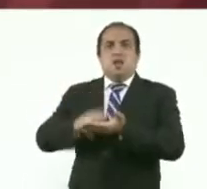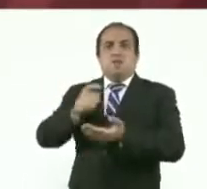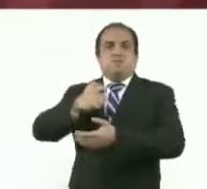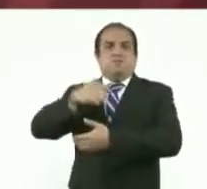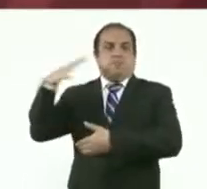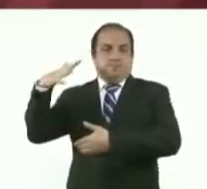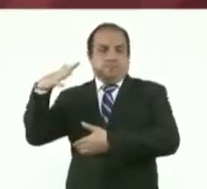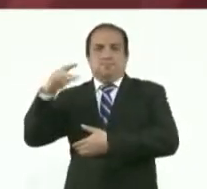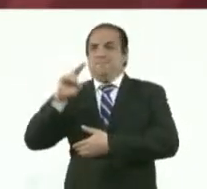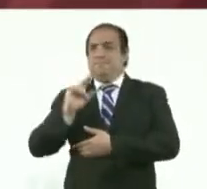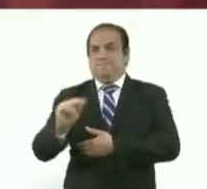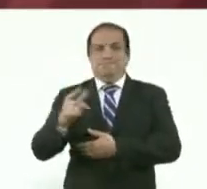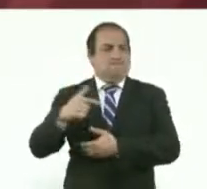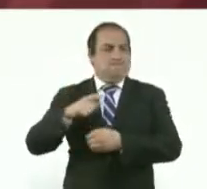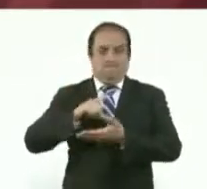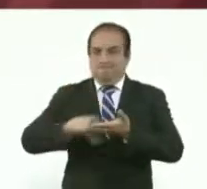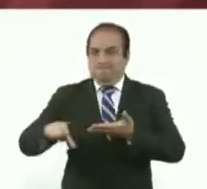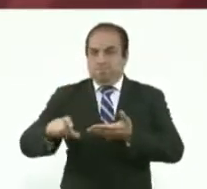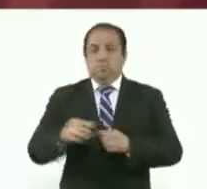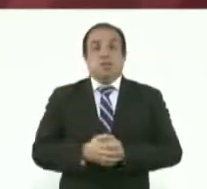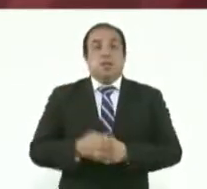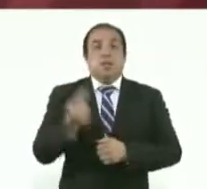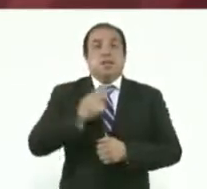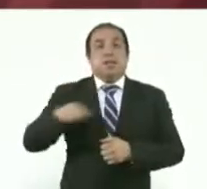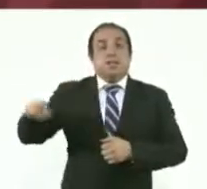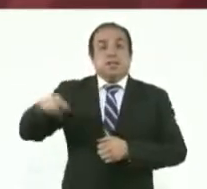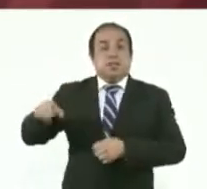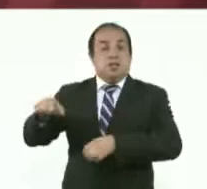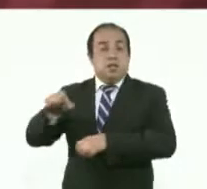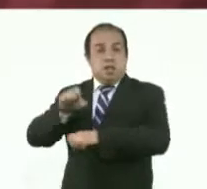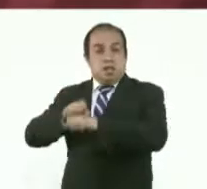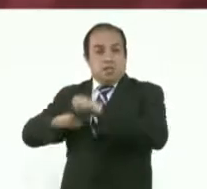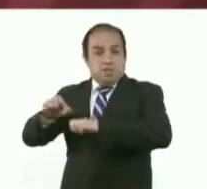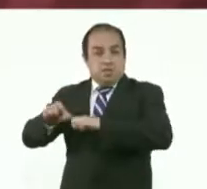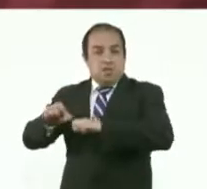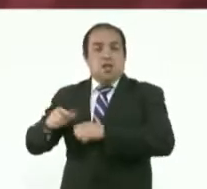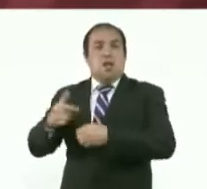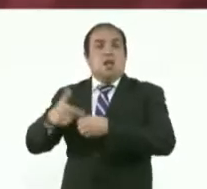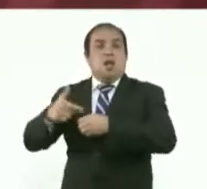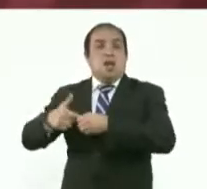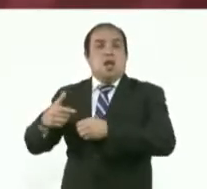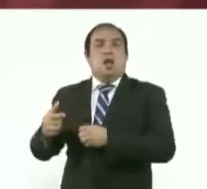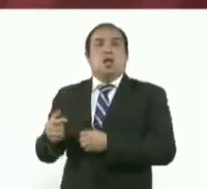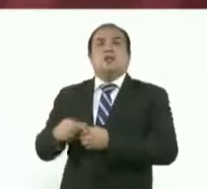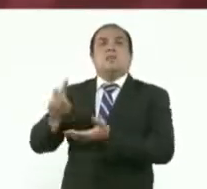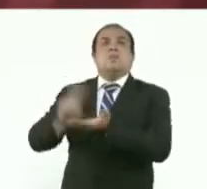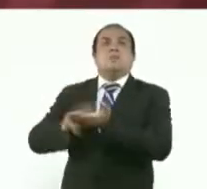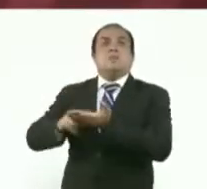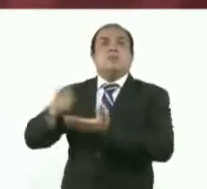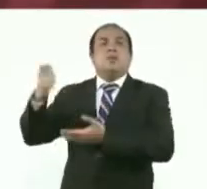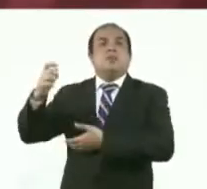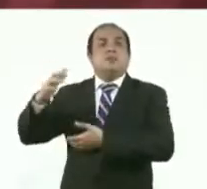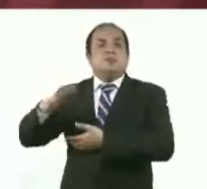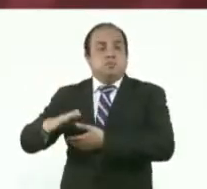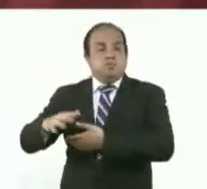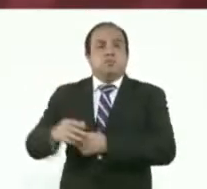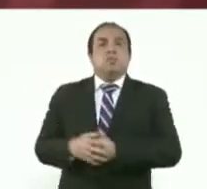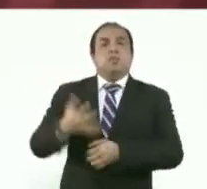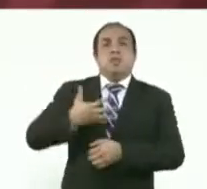promedio. Tenemos que hacer que los gasolineros bajen los precios porque es un abuso, están cobrando 3 o